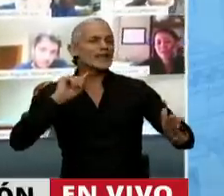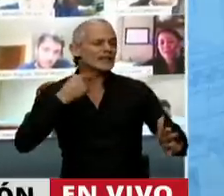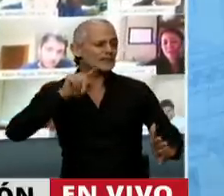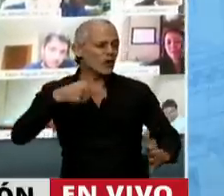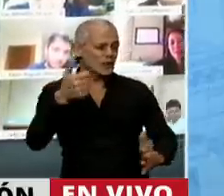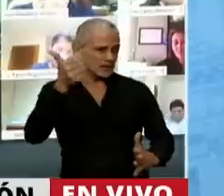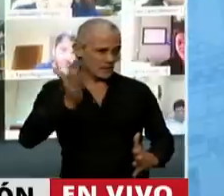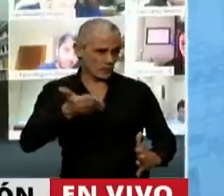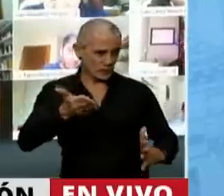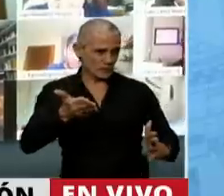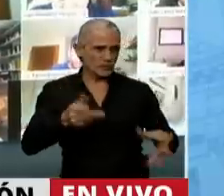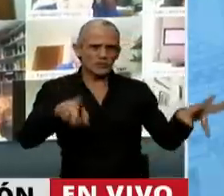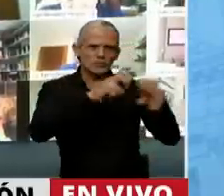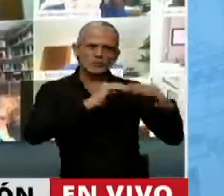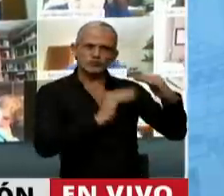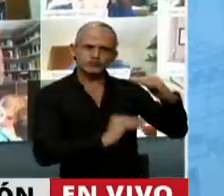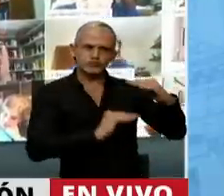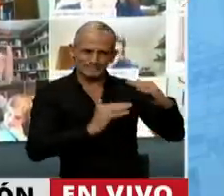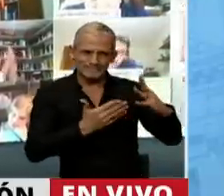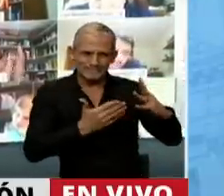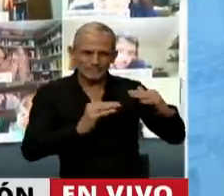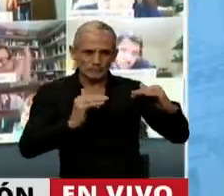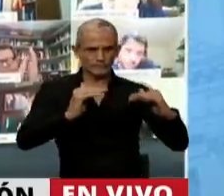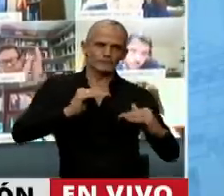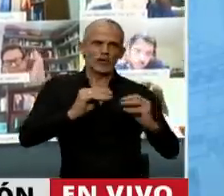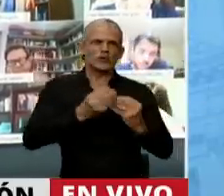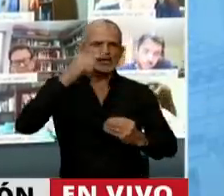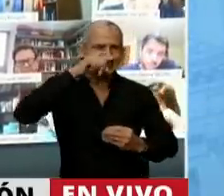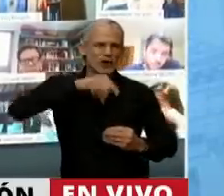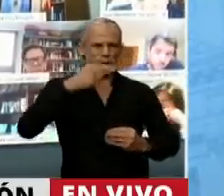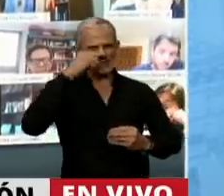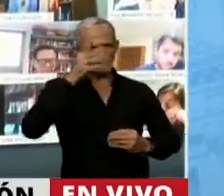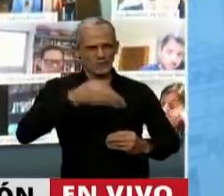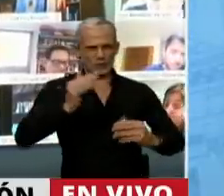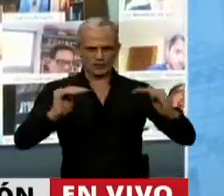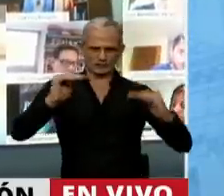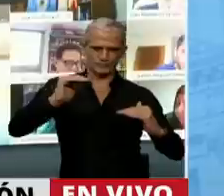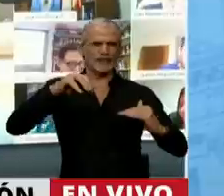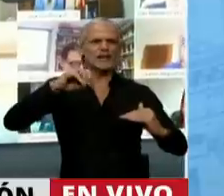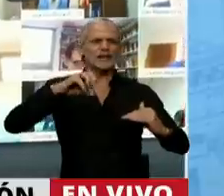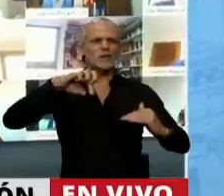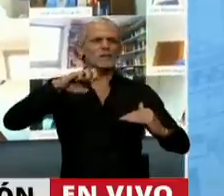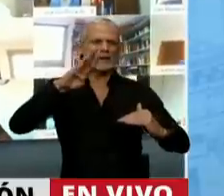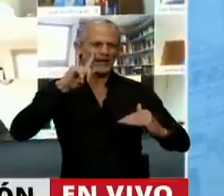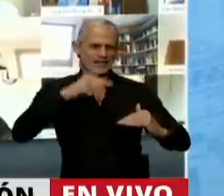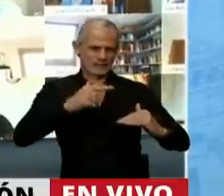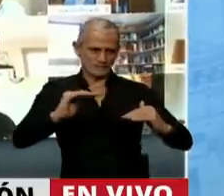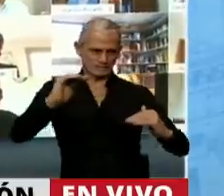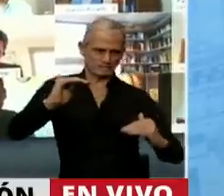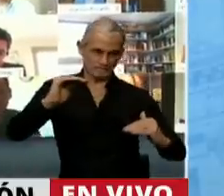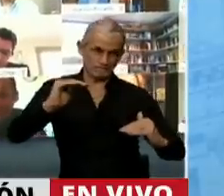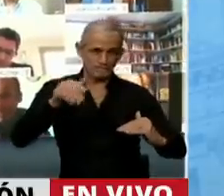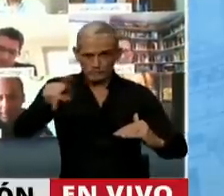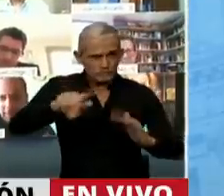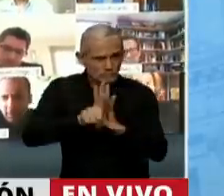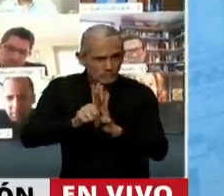13,6% y el déficit primario proyectado es de 7,7% del PIB. Lo tiene